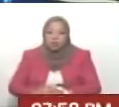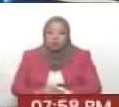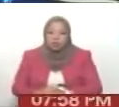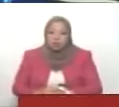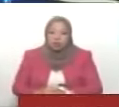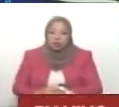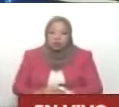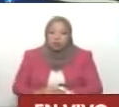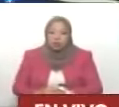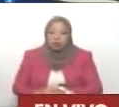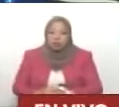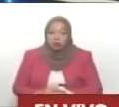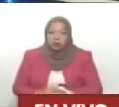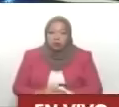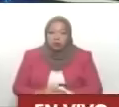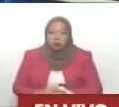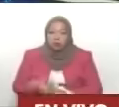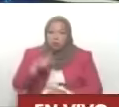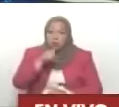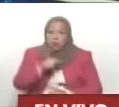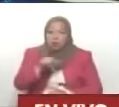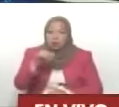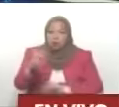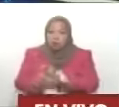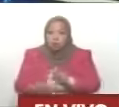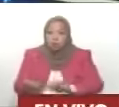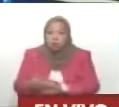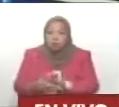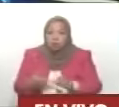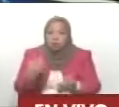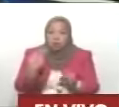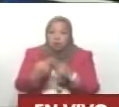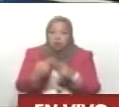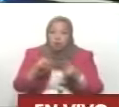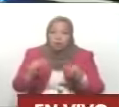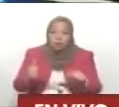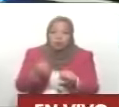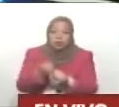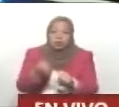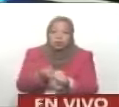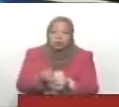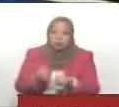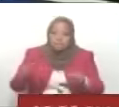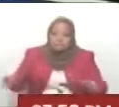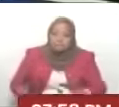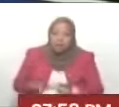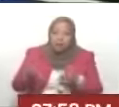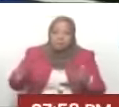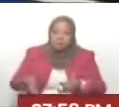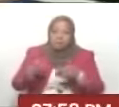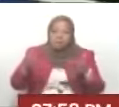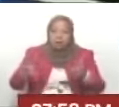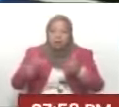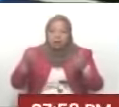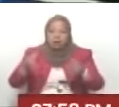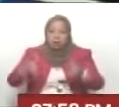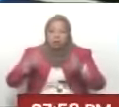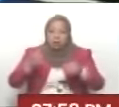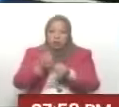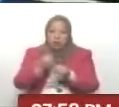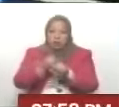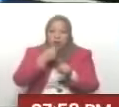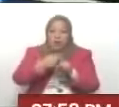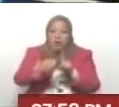rusos, y no tienen ningún problema con los copyrights. Tenemos que empezar, presidente, para poder ganarle la